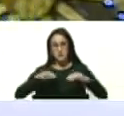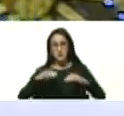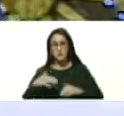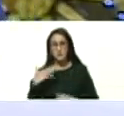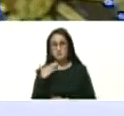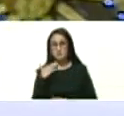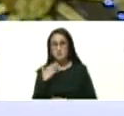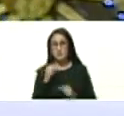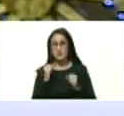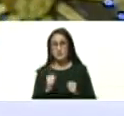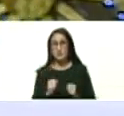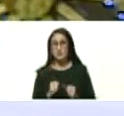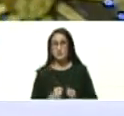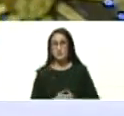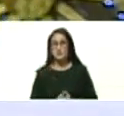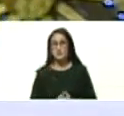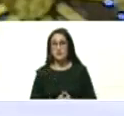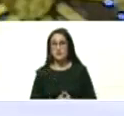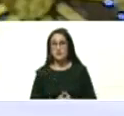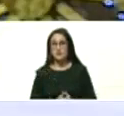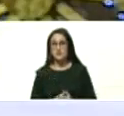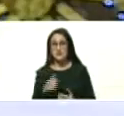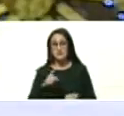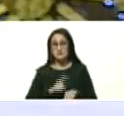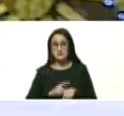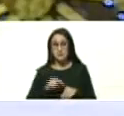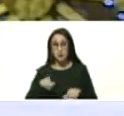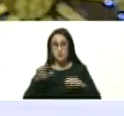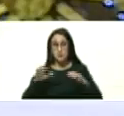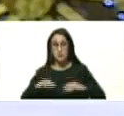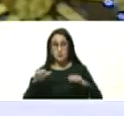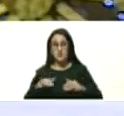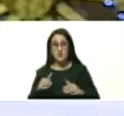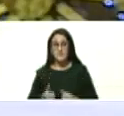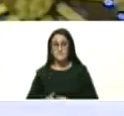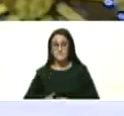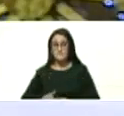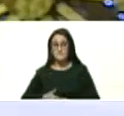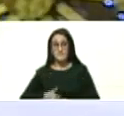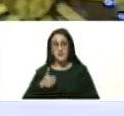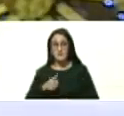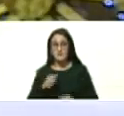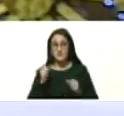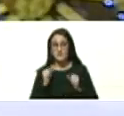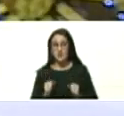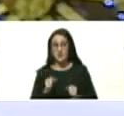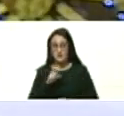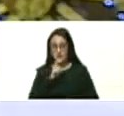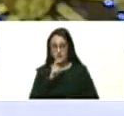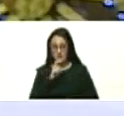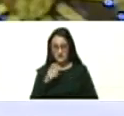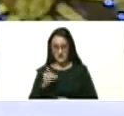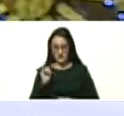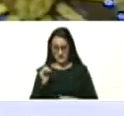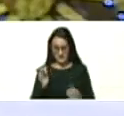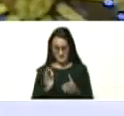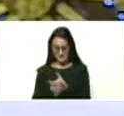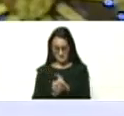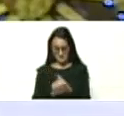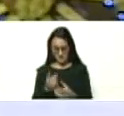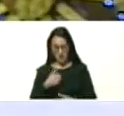afectado durísimamente. Esta temporada de lluvia ha sido la más cruda y ruda que conozco yo